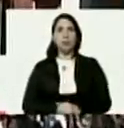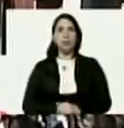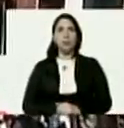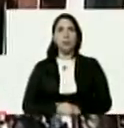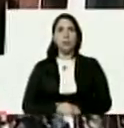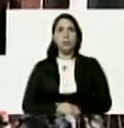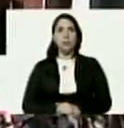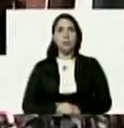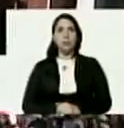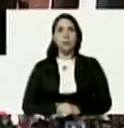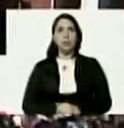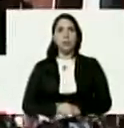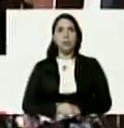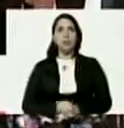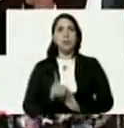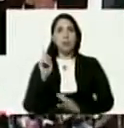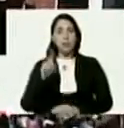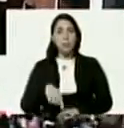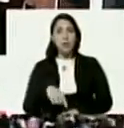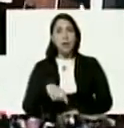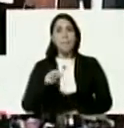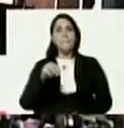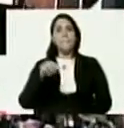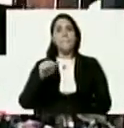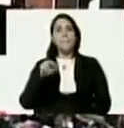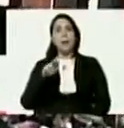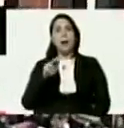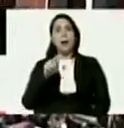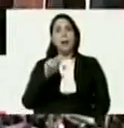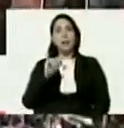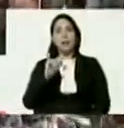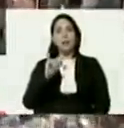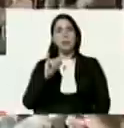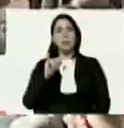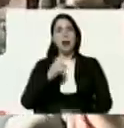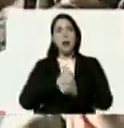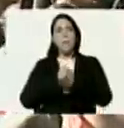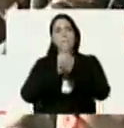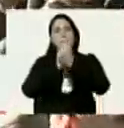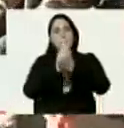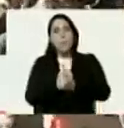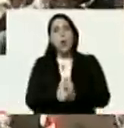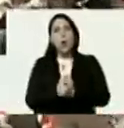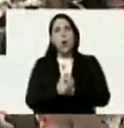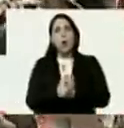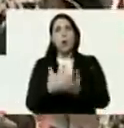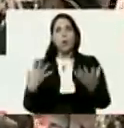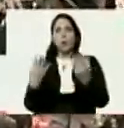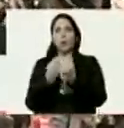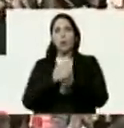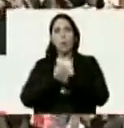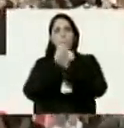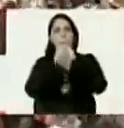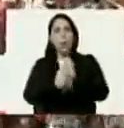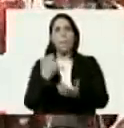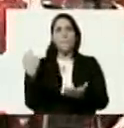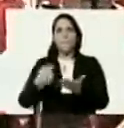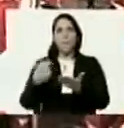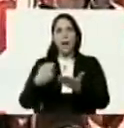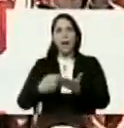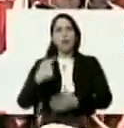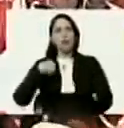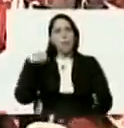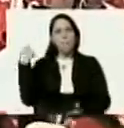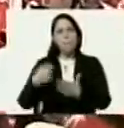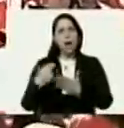al apóstol José Martí, amor con amor se paga. Y yo les pagaré a